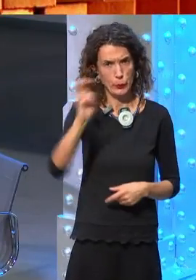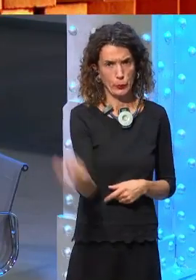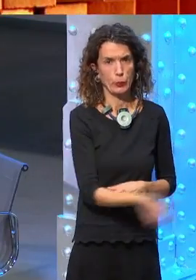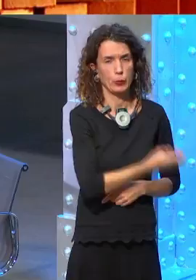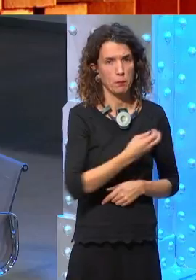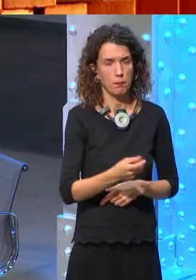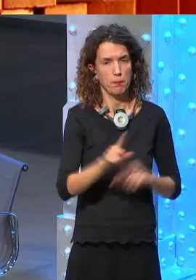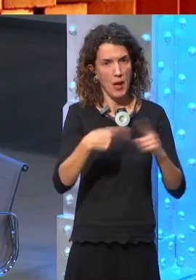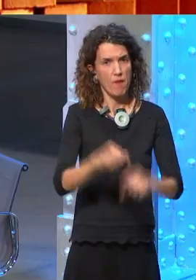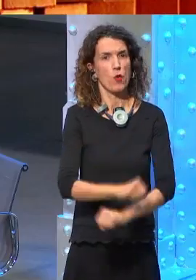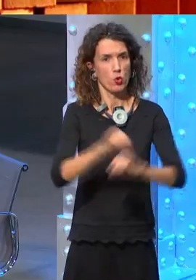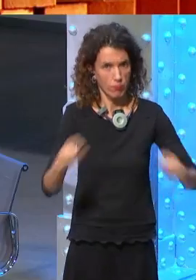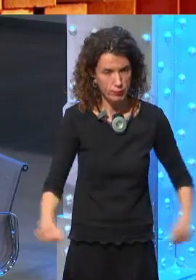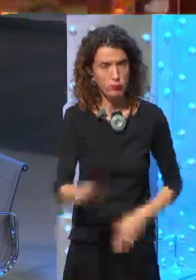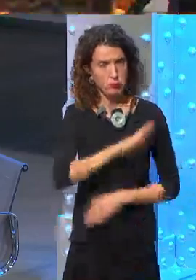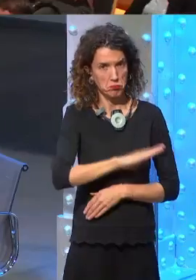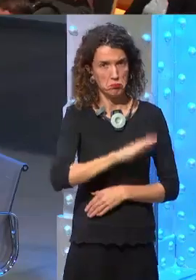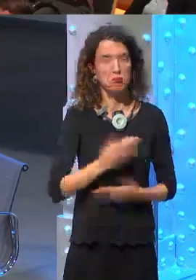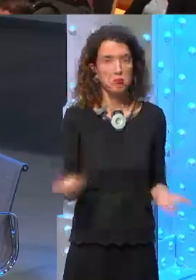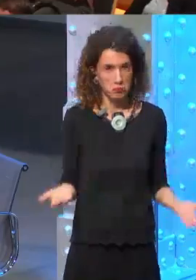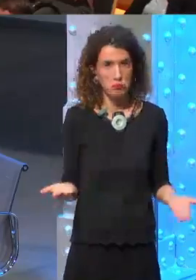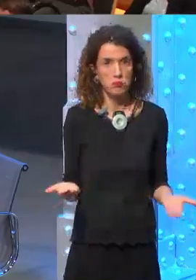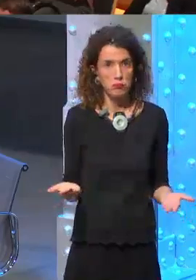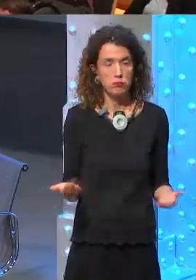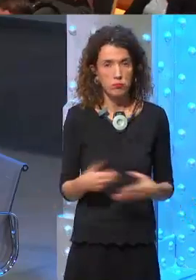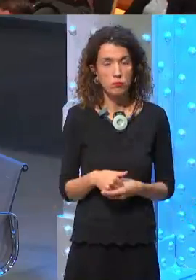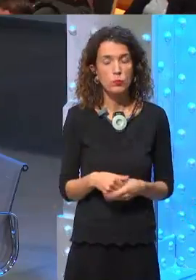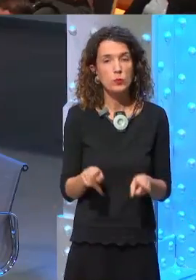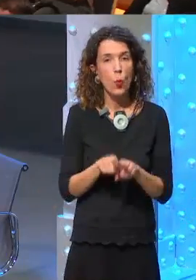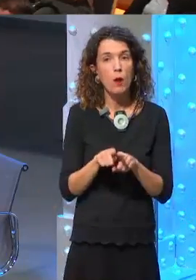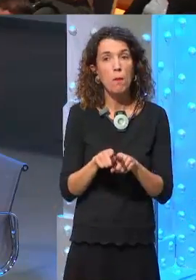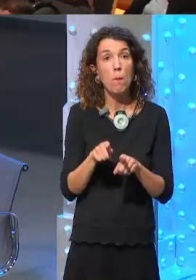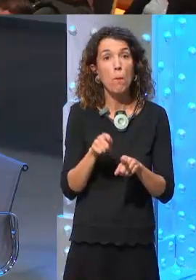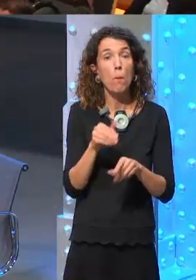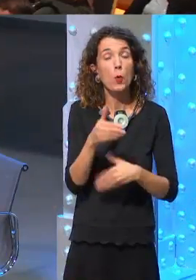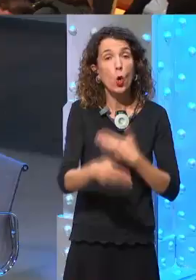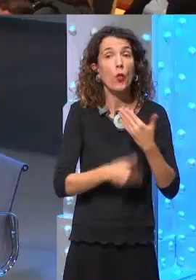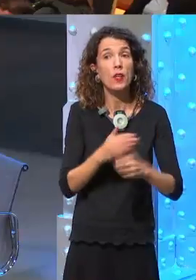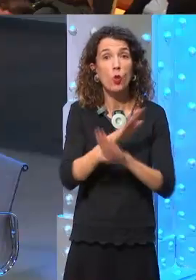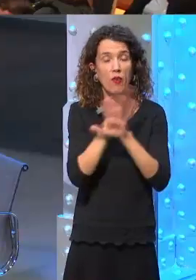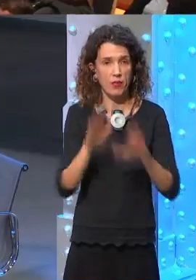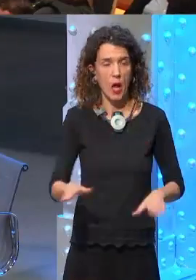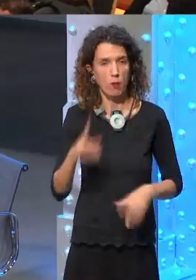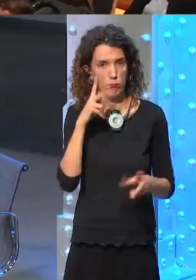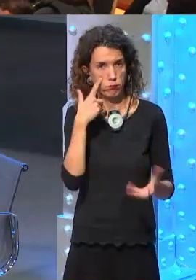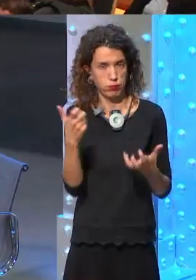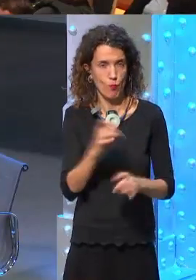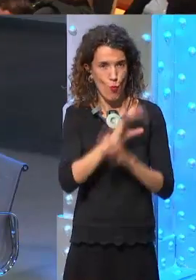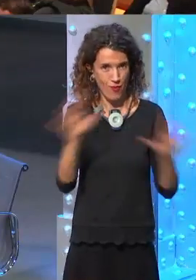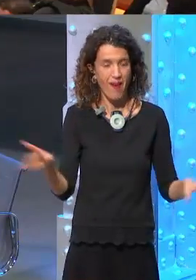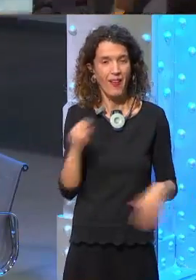y fortalecida. El proceso al final lo pone en relieve, y esto